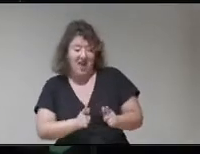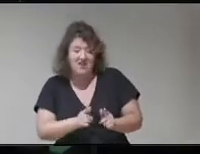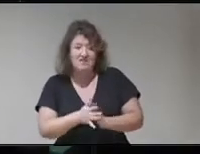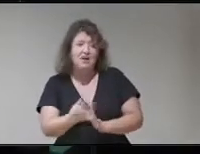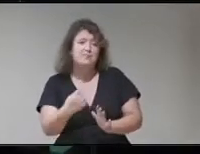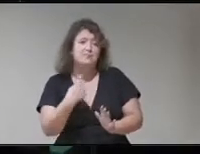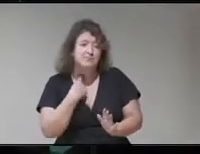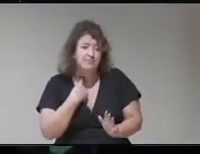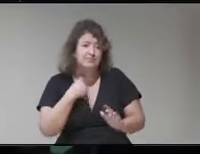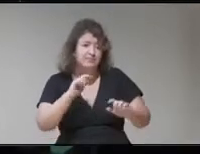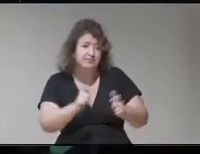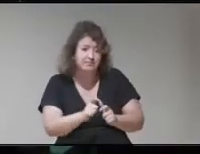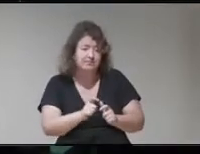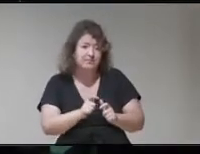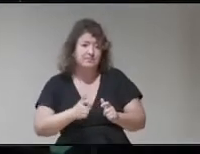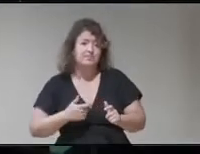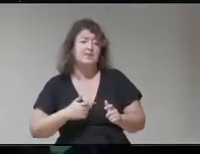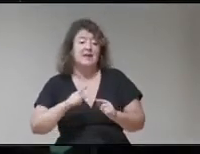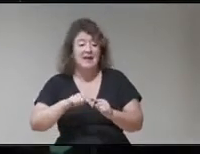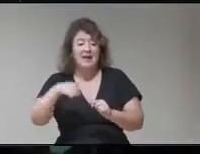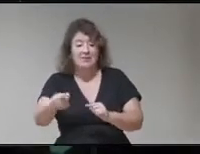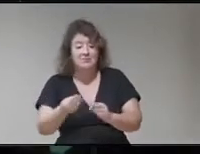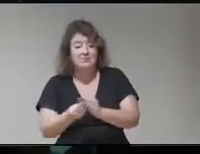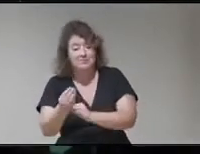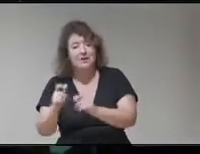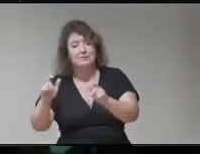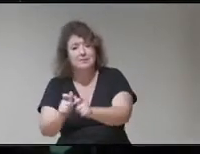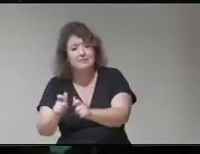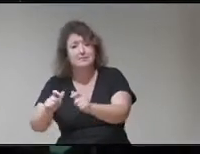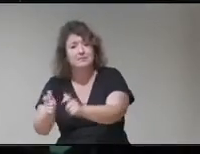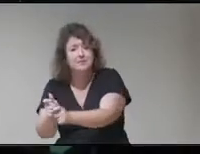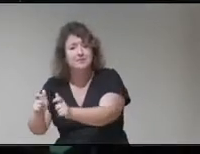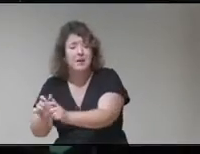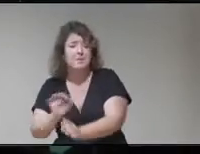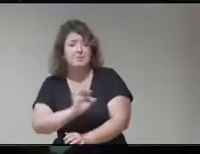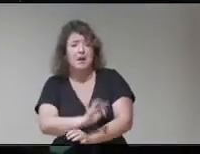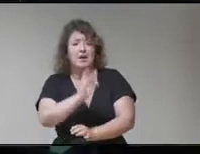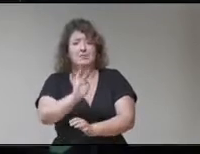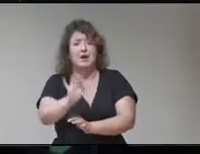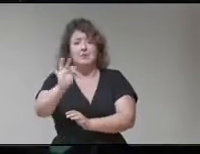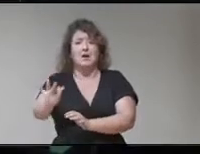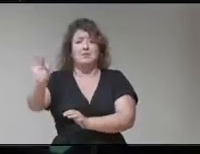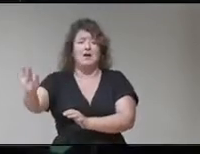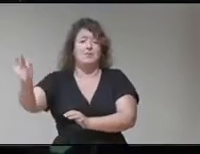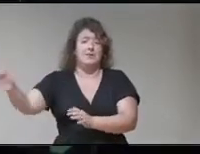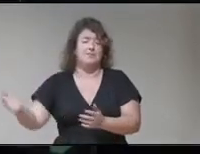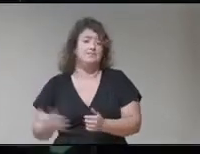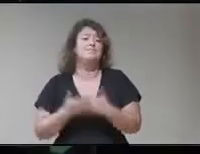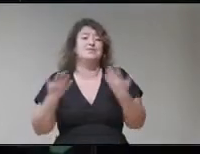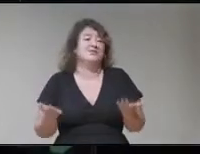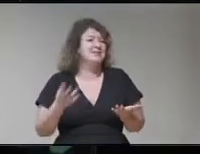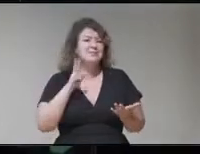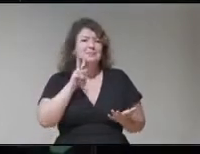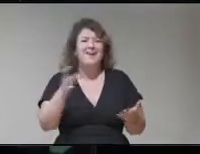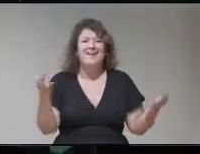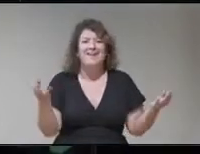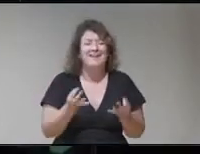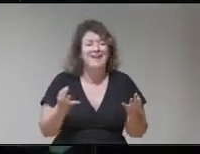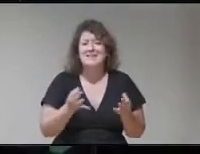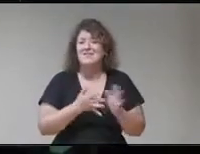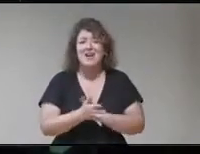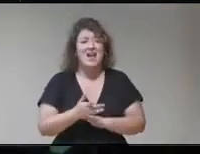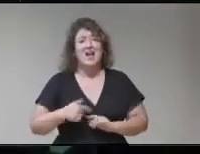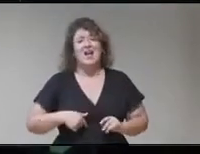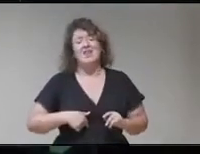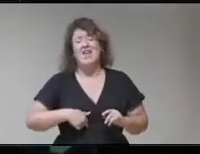pocos microorganismos y sus descendientes van a perder otros pocos, y así sucesivamente, con lo cual lo que estamos asistiendo es a una disminución